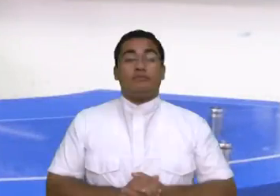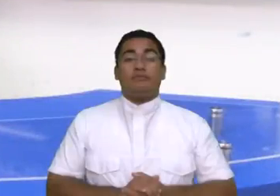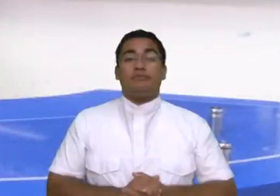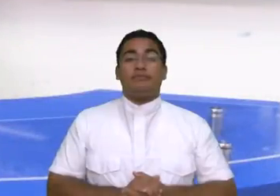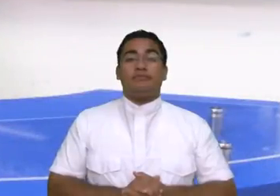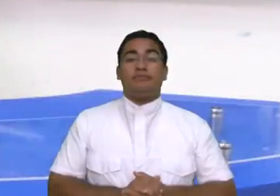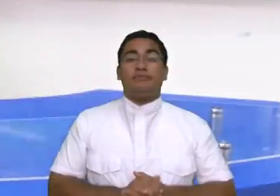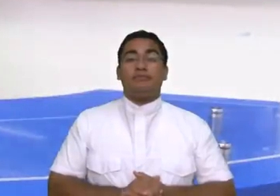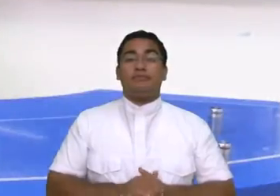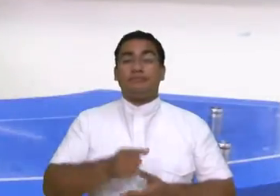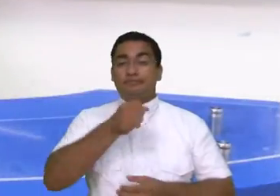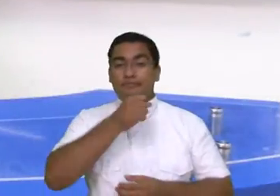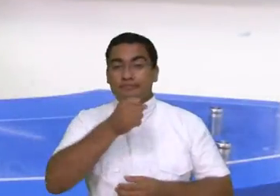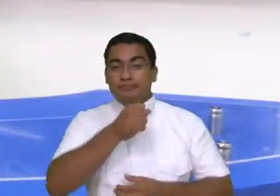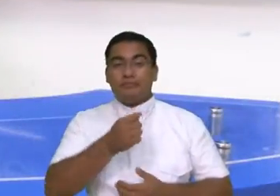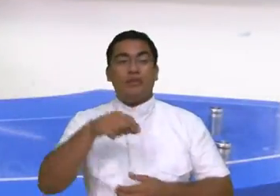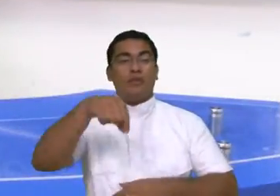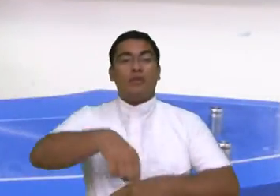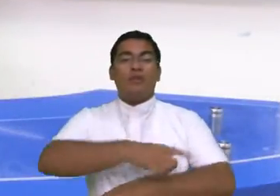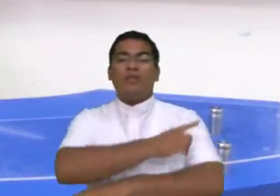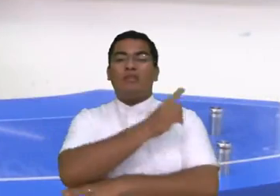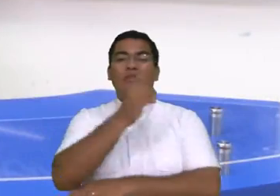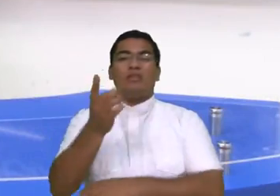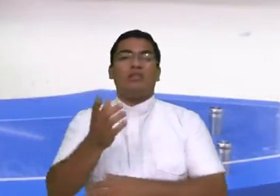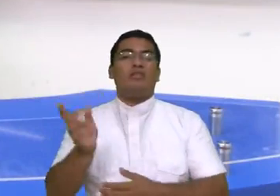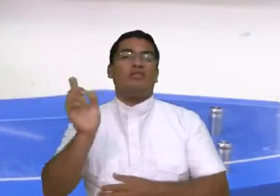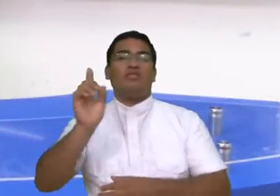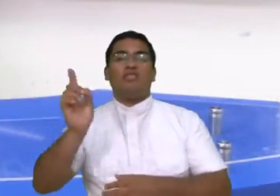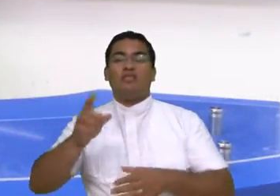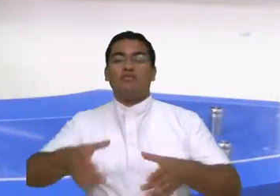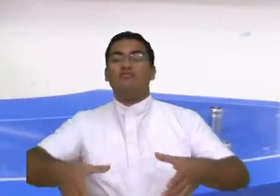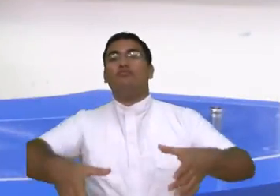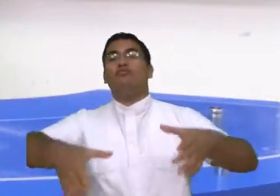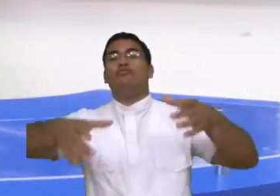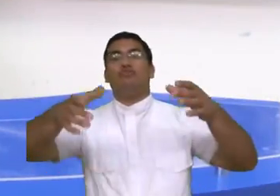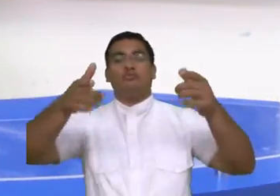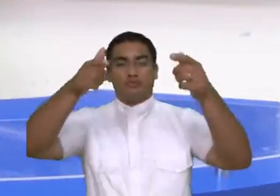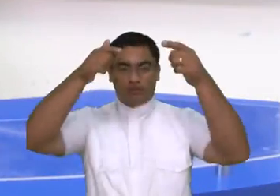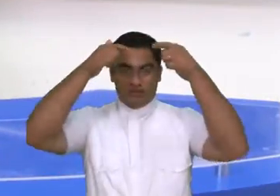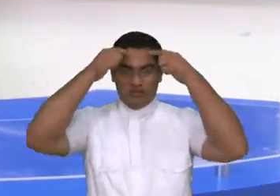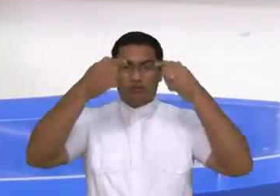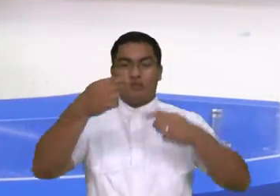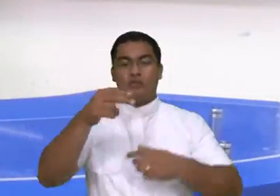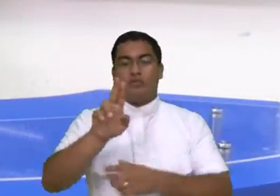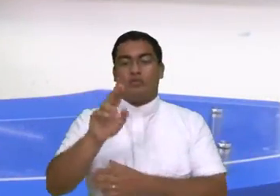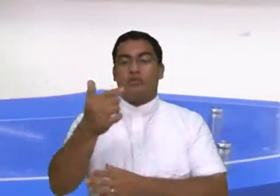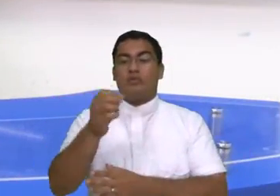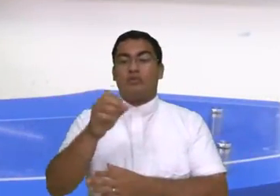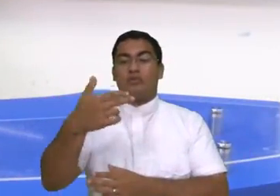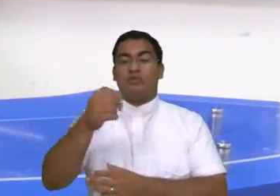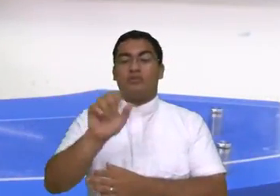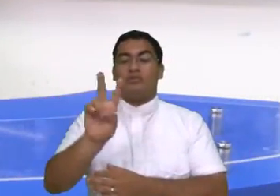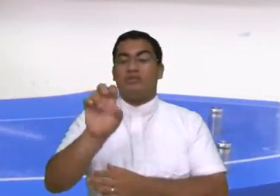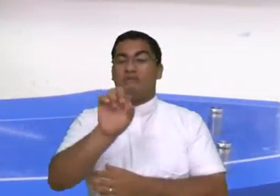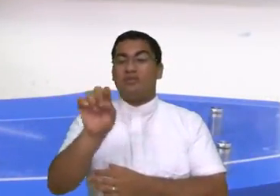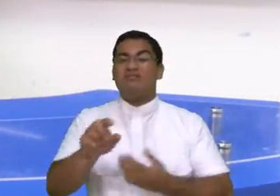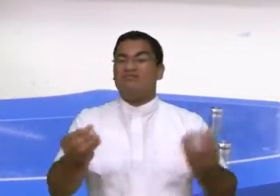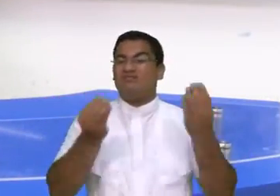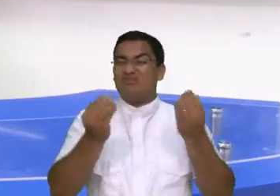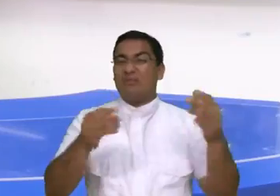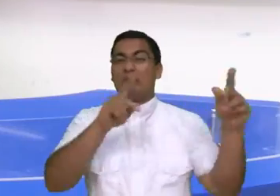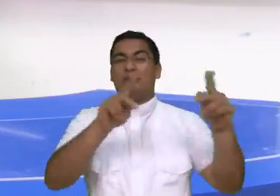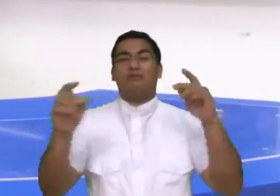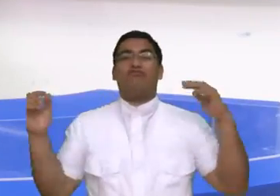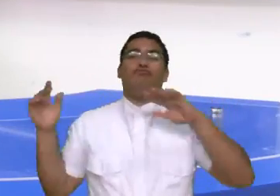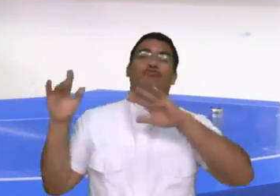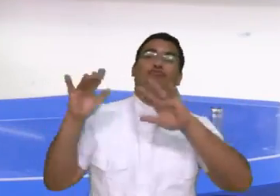Damos inicio a las noticias de hoy. Al pie del monumento del comandante revolucionario Hugo Chávez, cientos de personas depositaron una flor